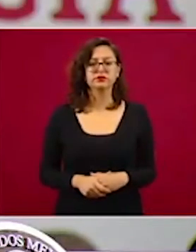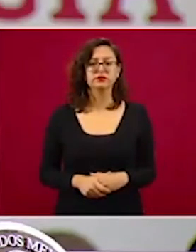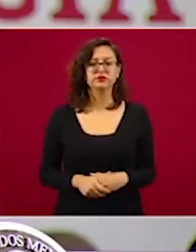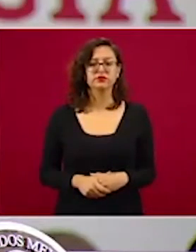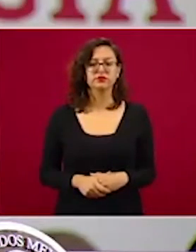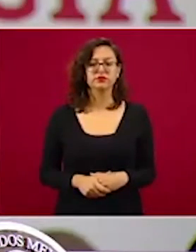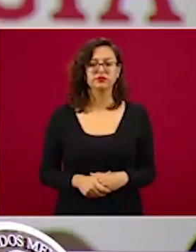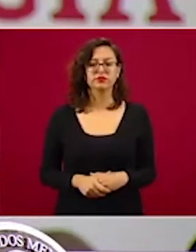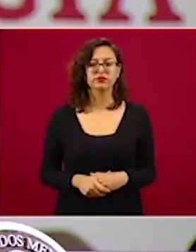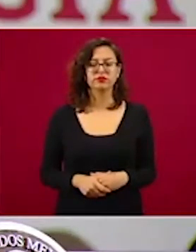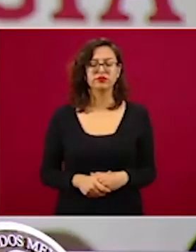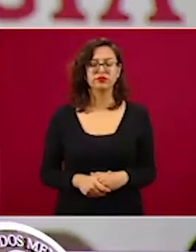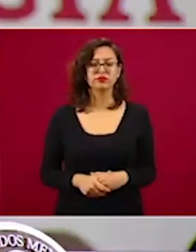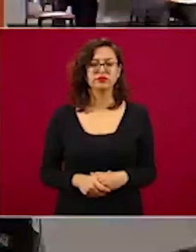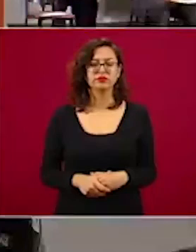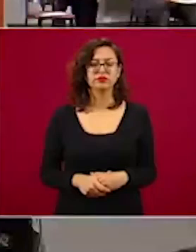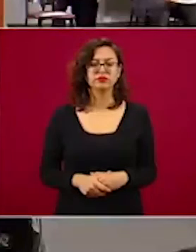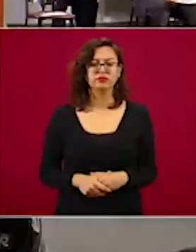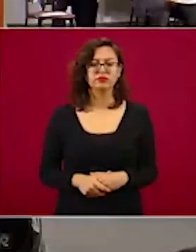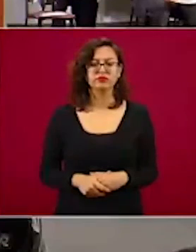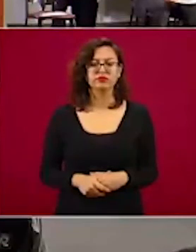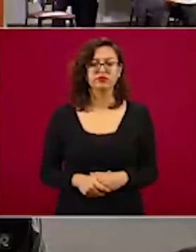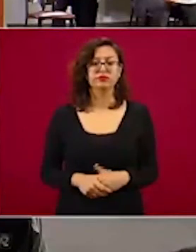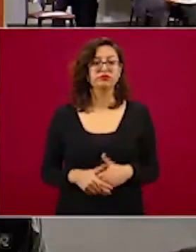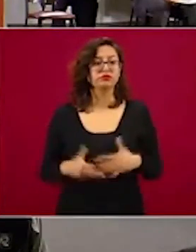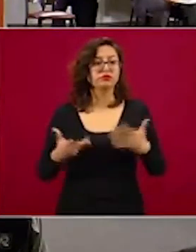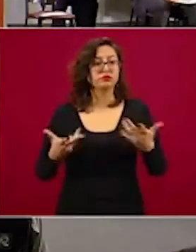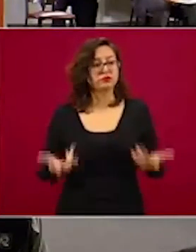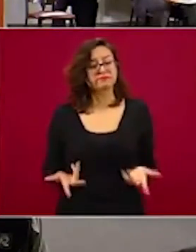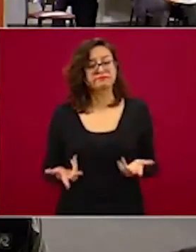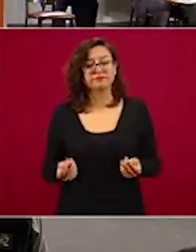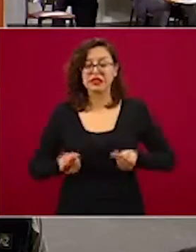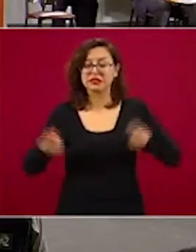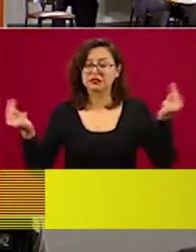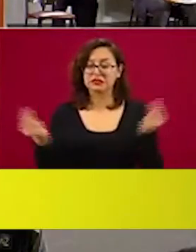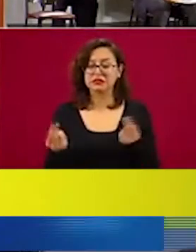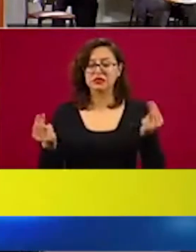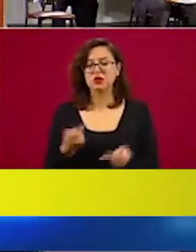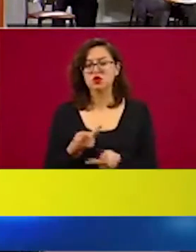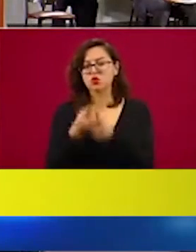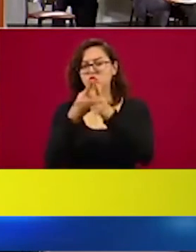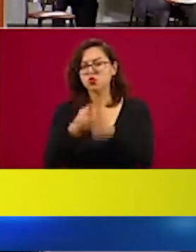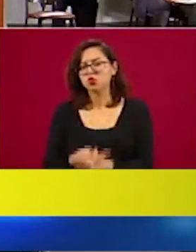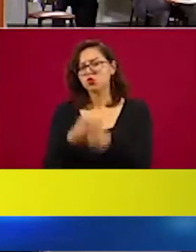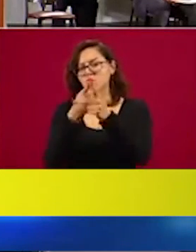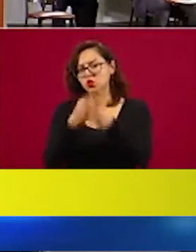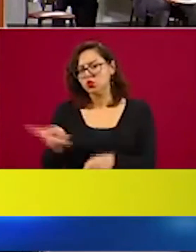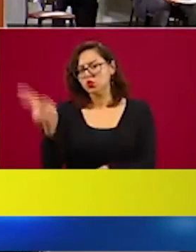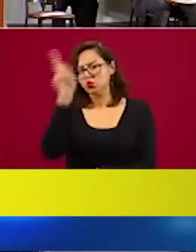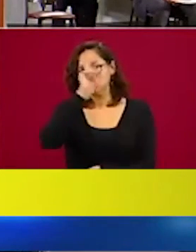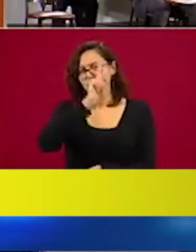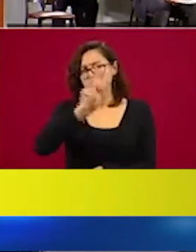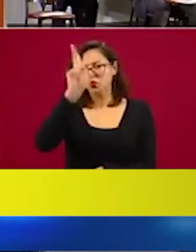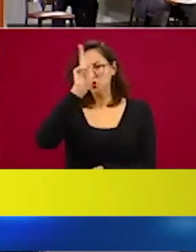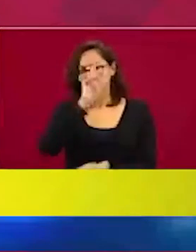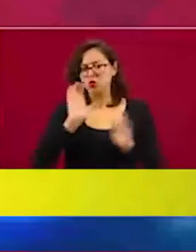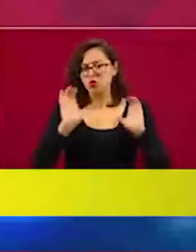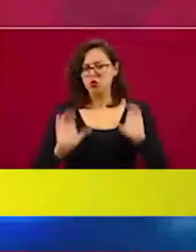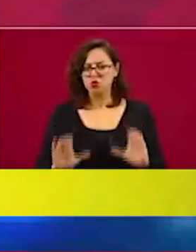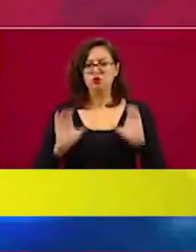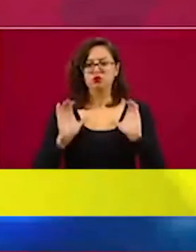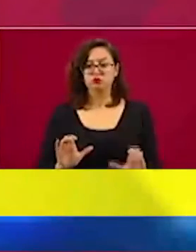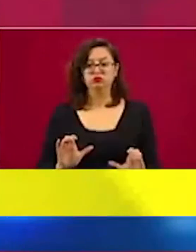La realidad nos obliga a tener paciencia y prudencia. De lo contrario, nos puede